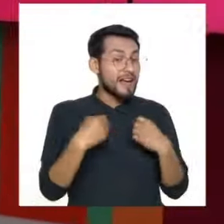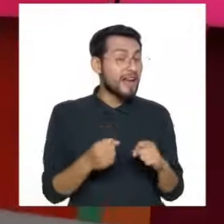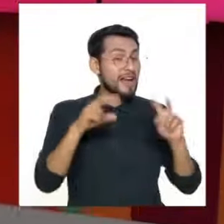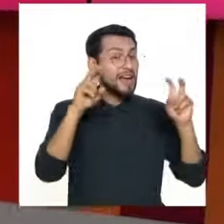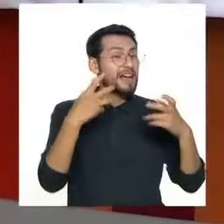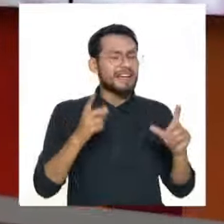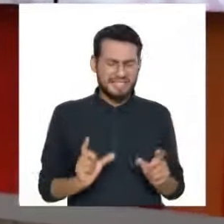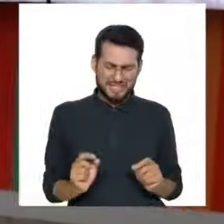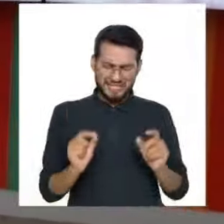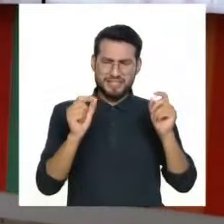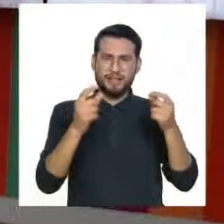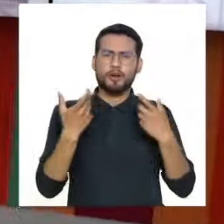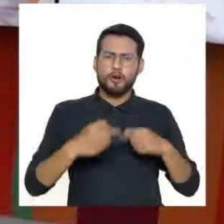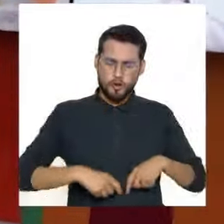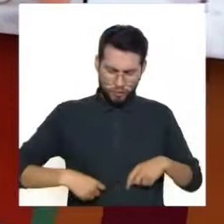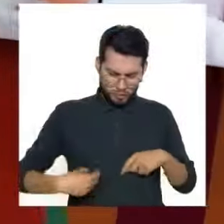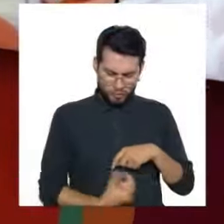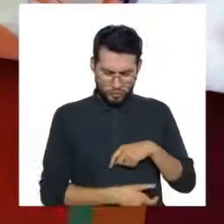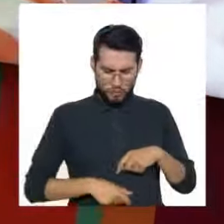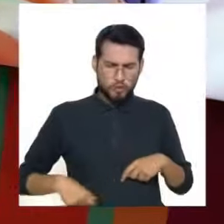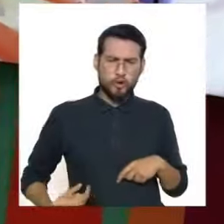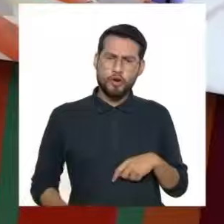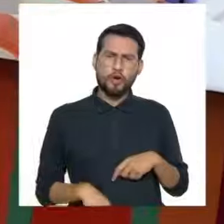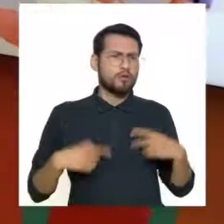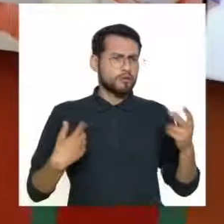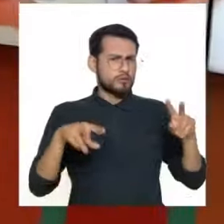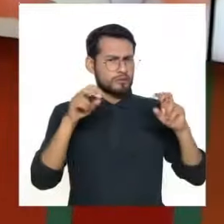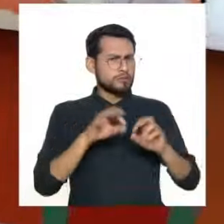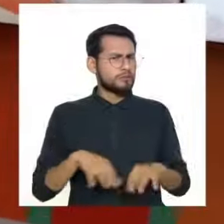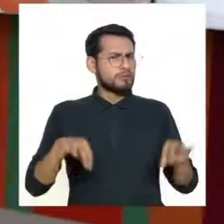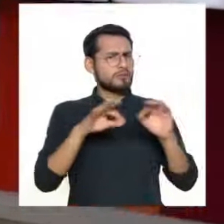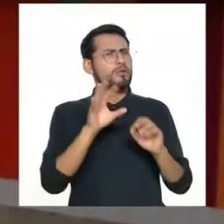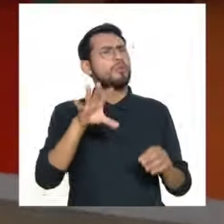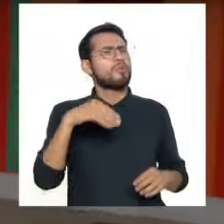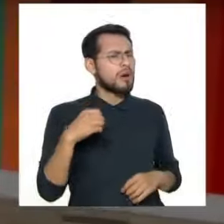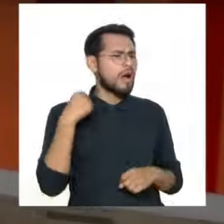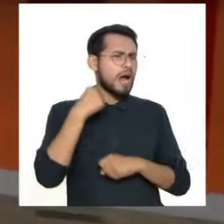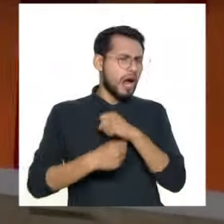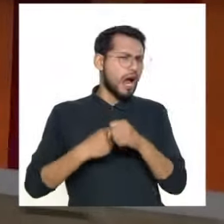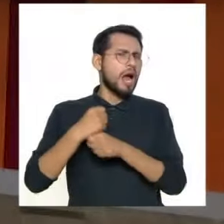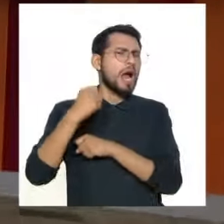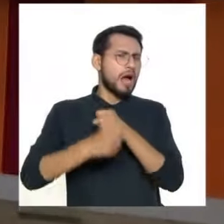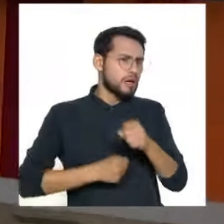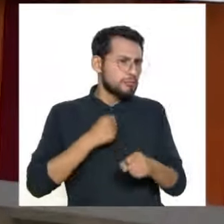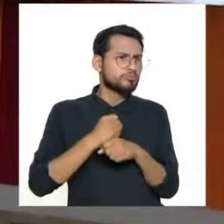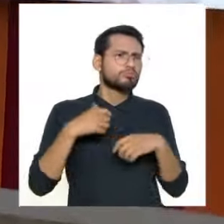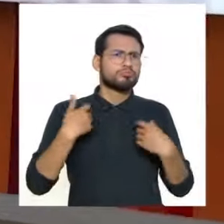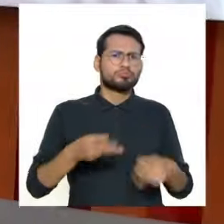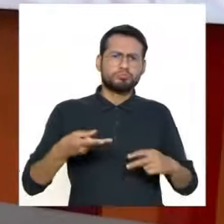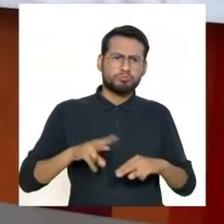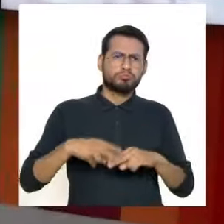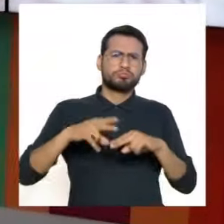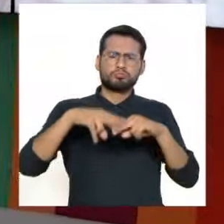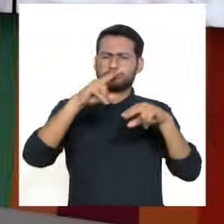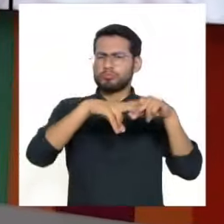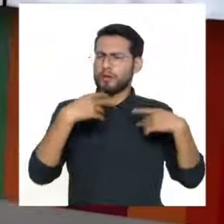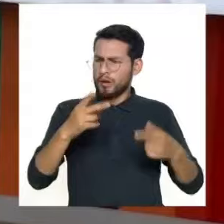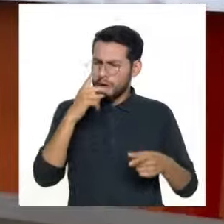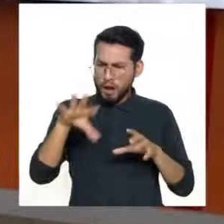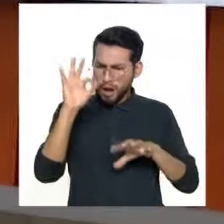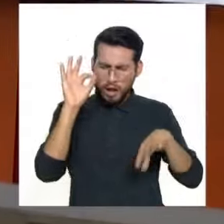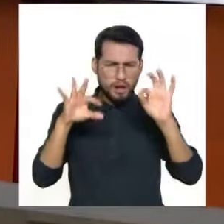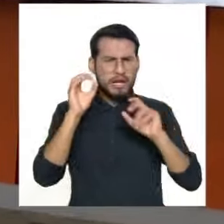hablando del cáncer de Colón y este tema realmente es muy relevante porque año a año se van incrementando los nuevos casos de cáncer